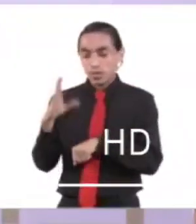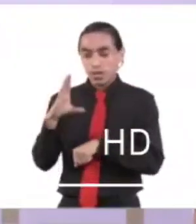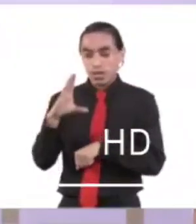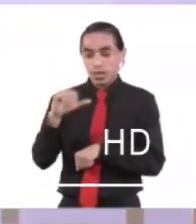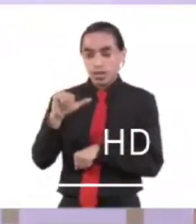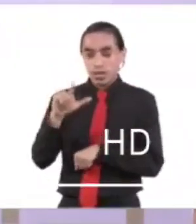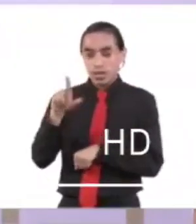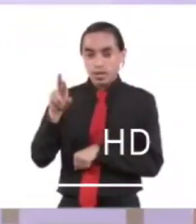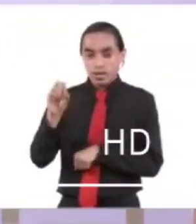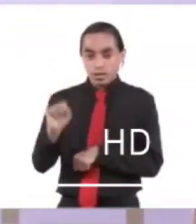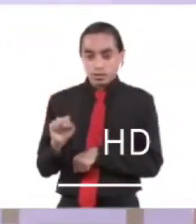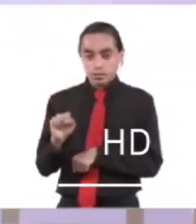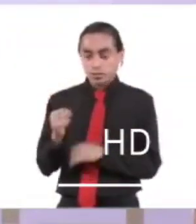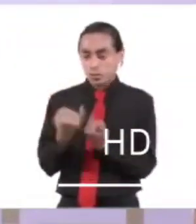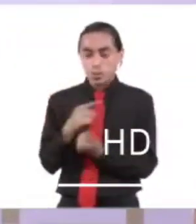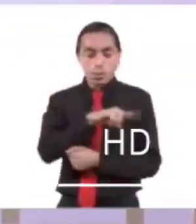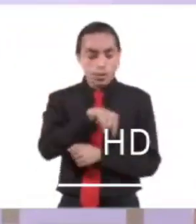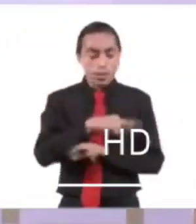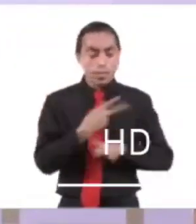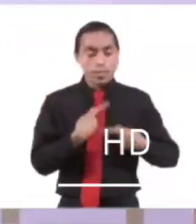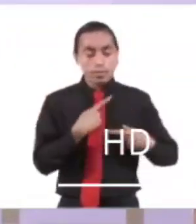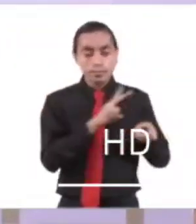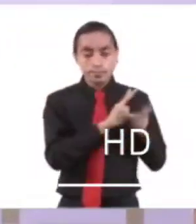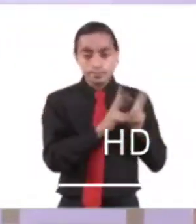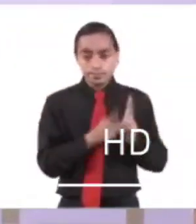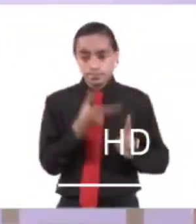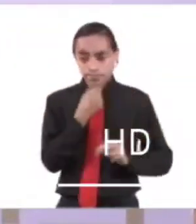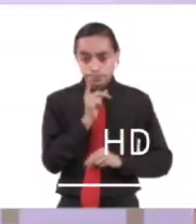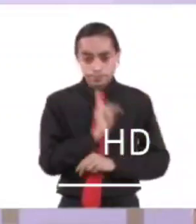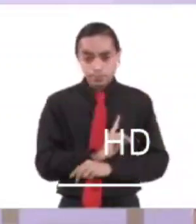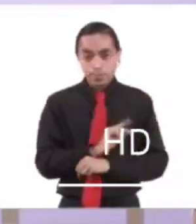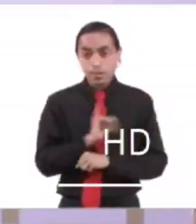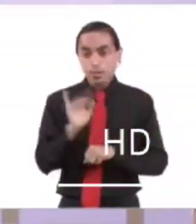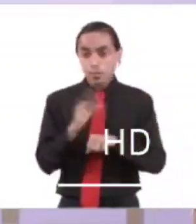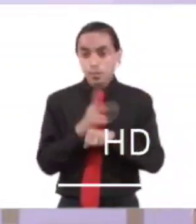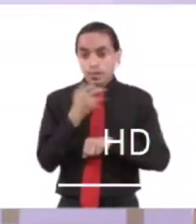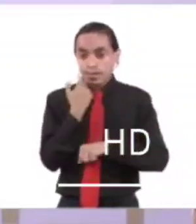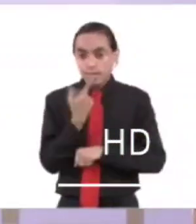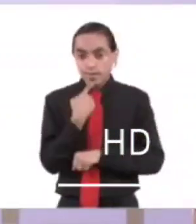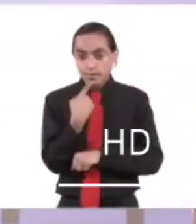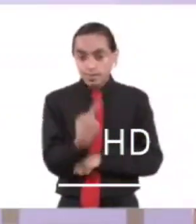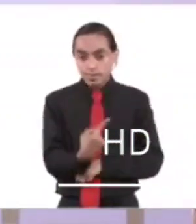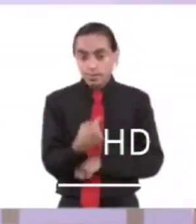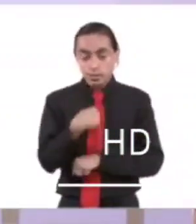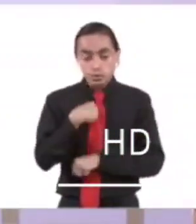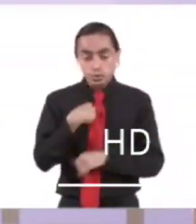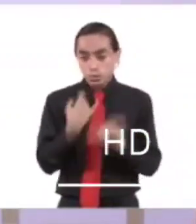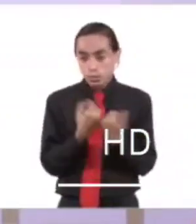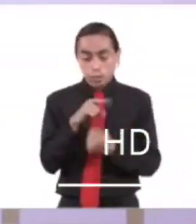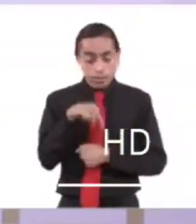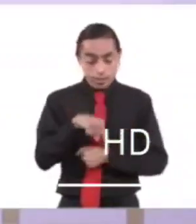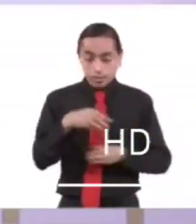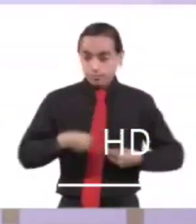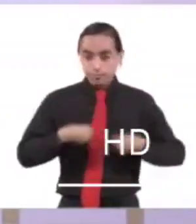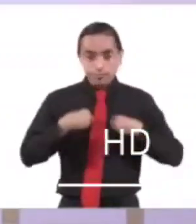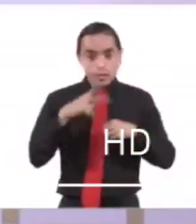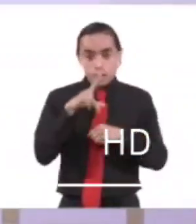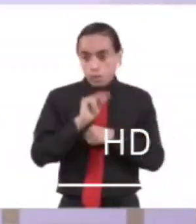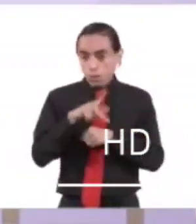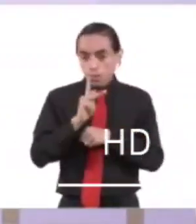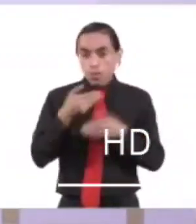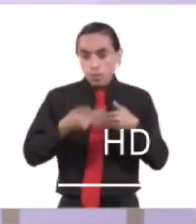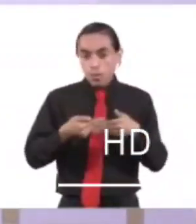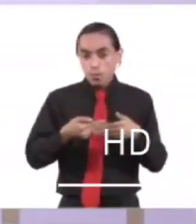Monsiváis, y con las vecinas y los vecinos, porque déjenme decirles que yo también, no es que viva aquí, pero habité